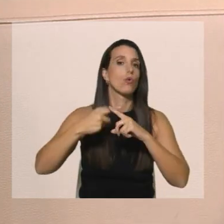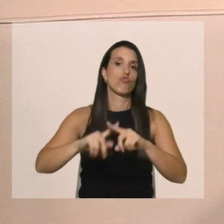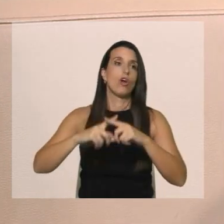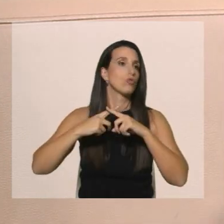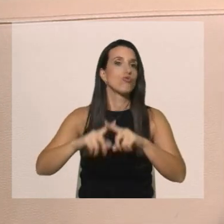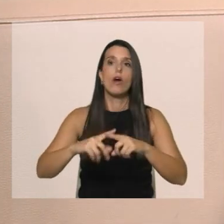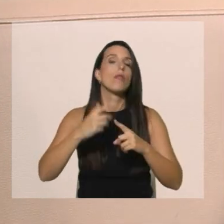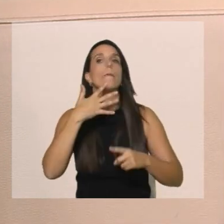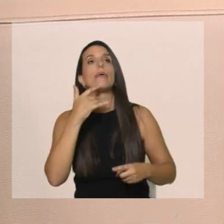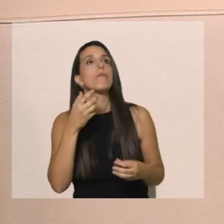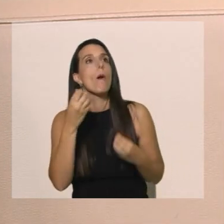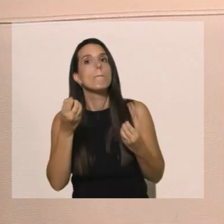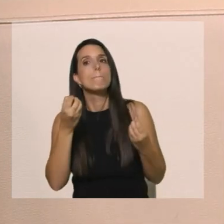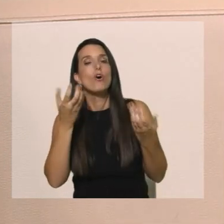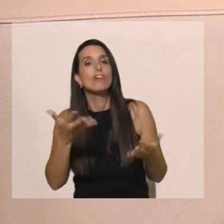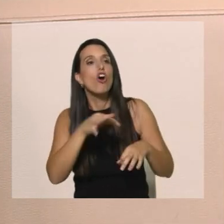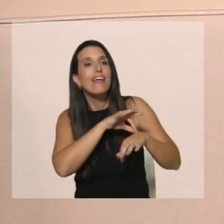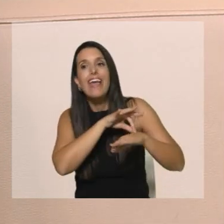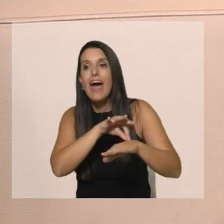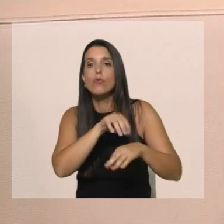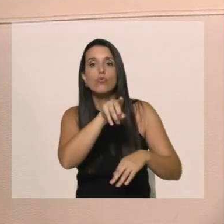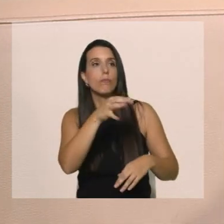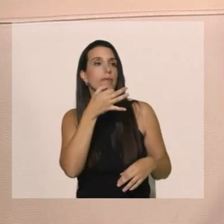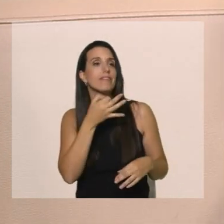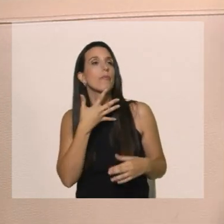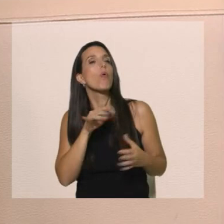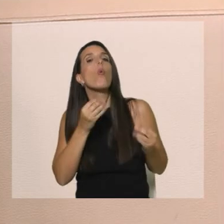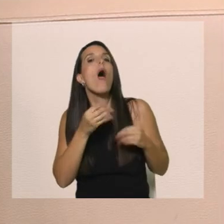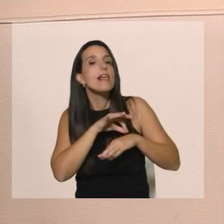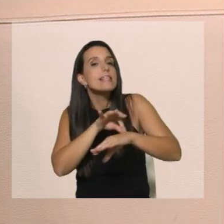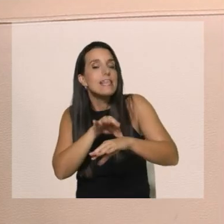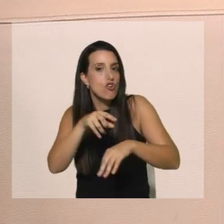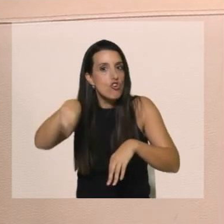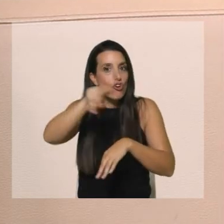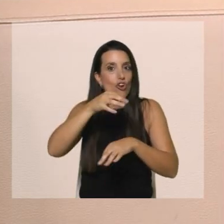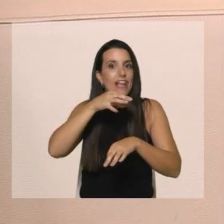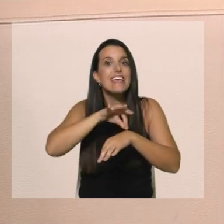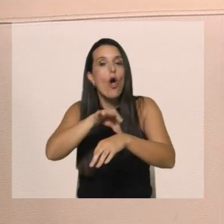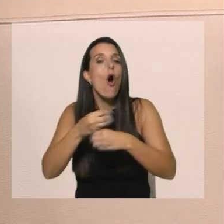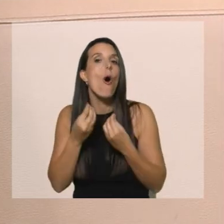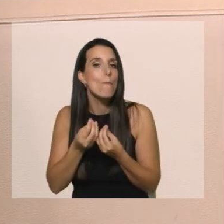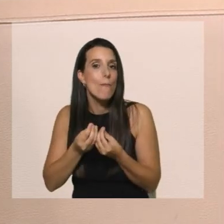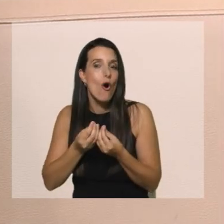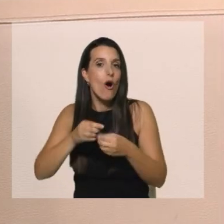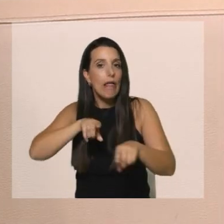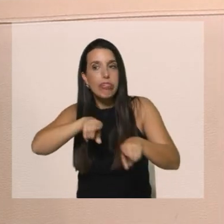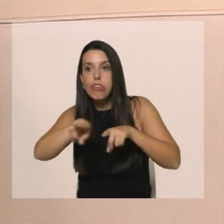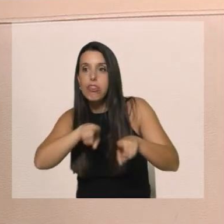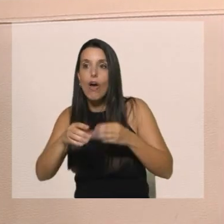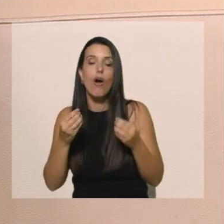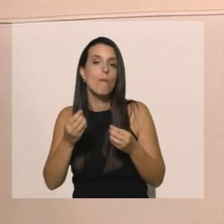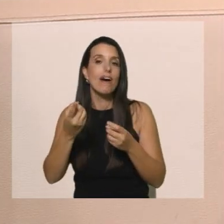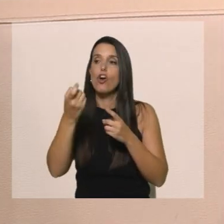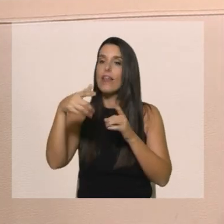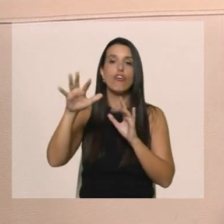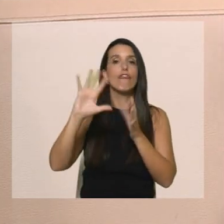bueno, por eso las indicaciones, cuando vos me decís, las indicaciones son más que nada, es conexión con